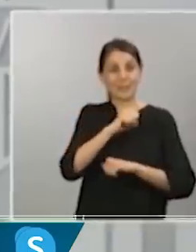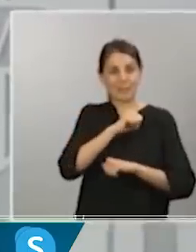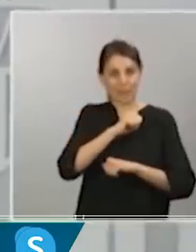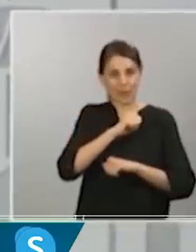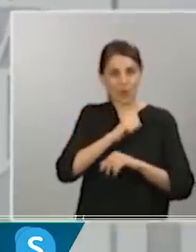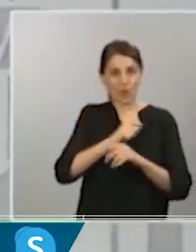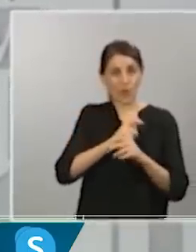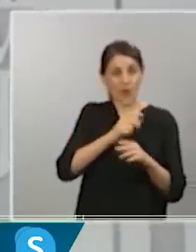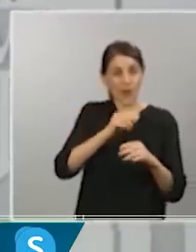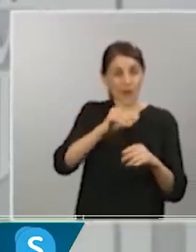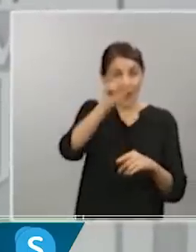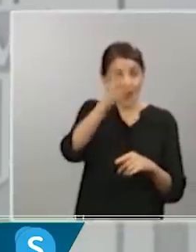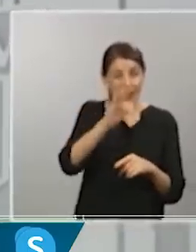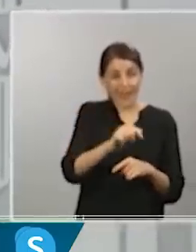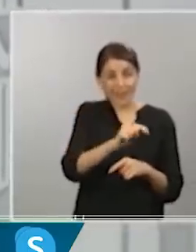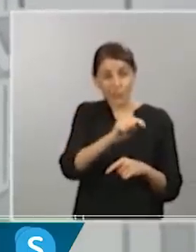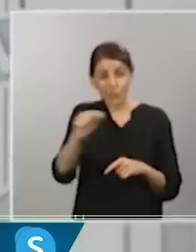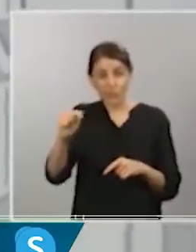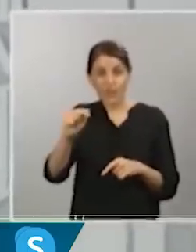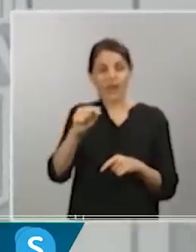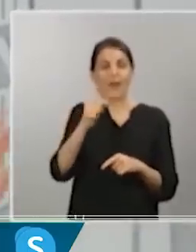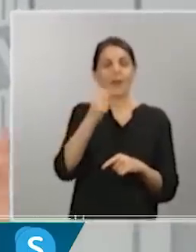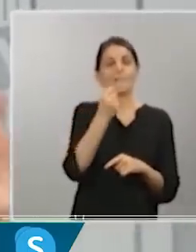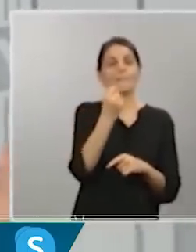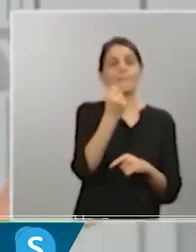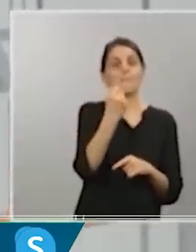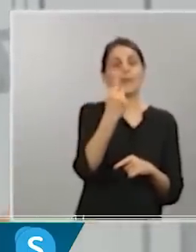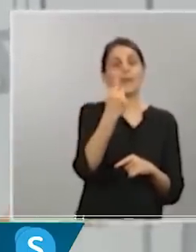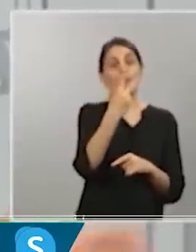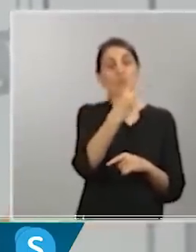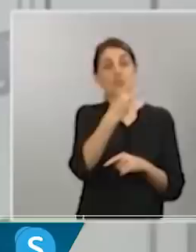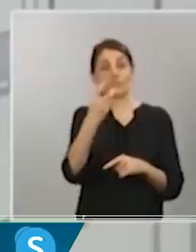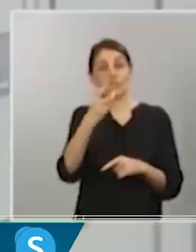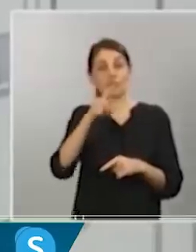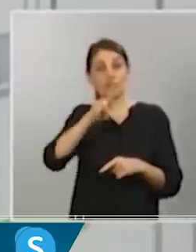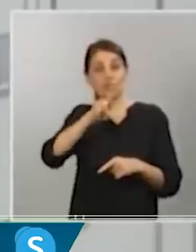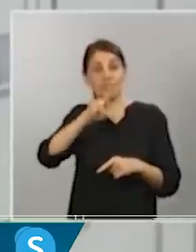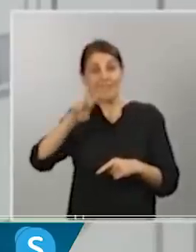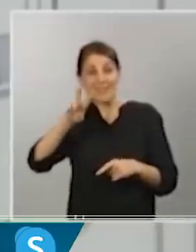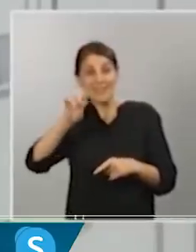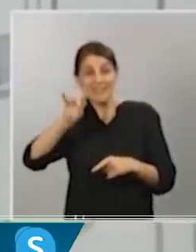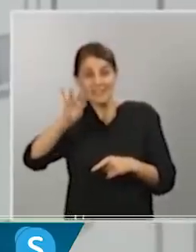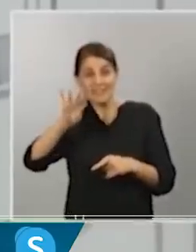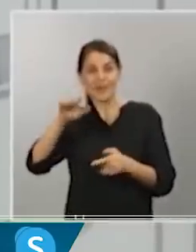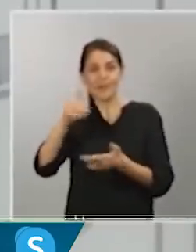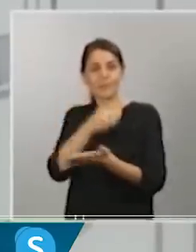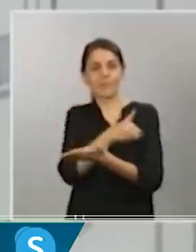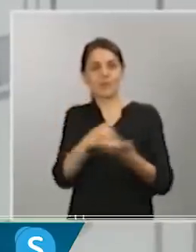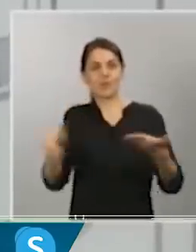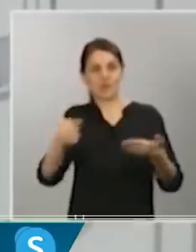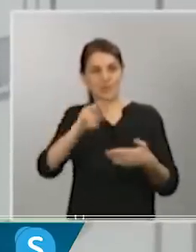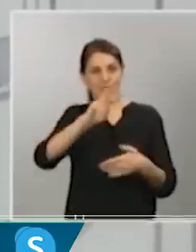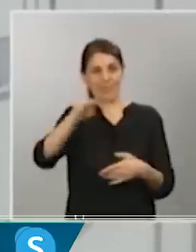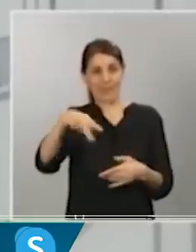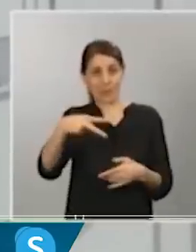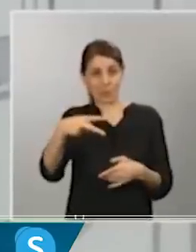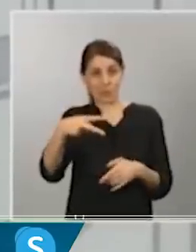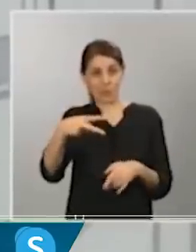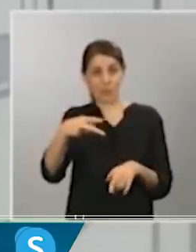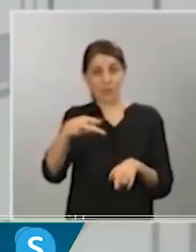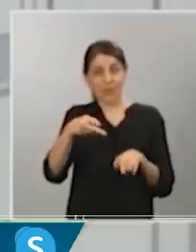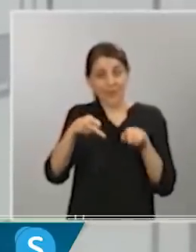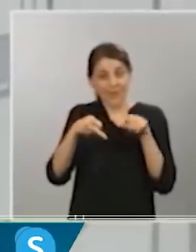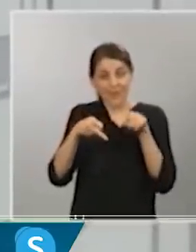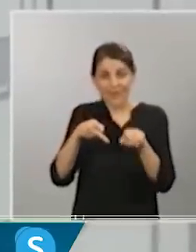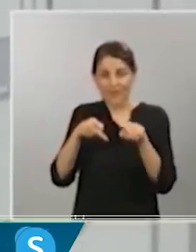solamente duren hasta el mes de junio pensando que solamente puede funcionar o puede estar vinculado al estado de alarma si además se le pone la